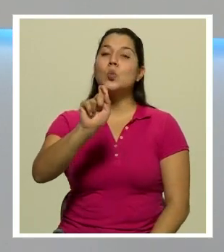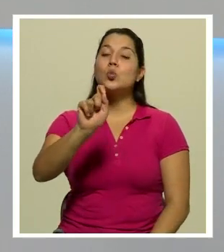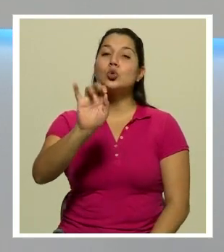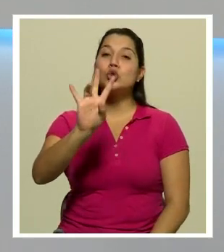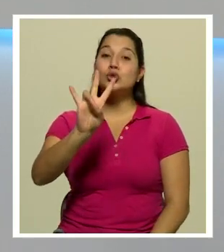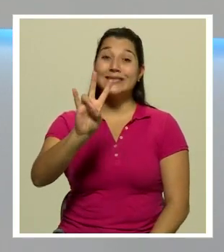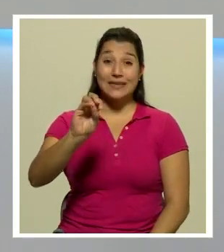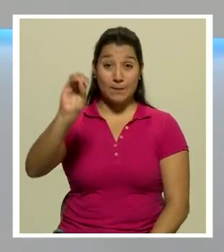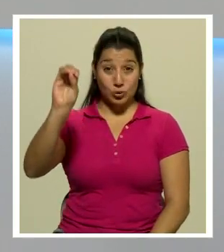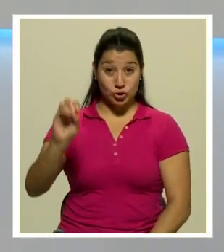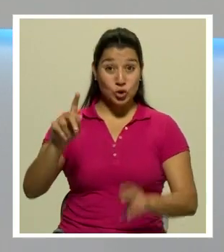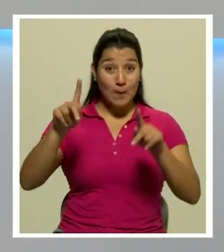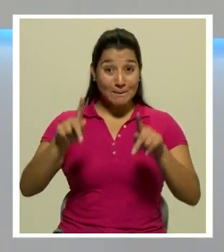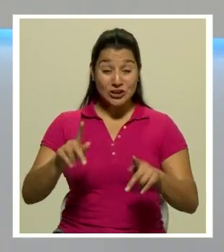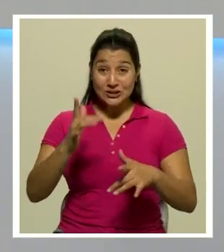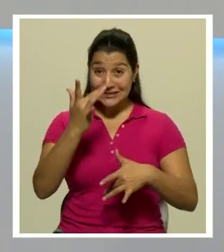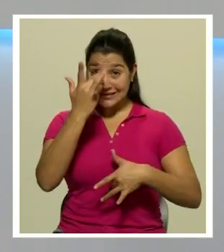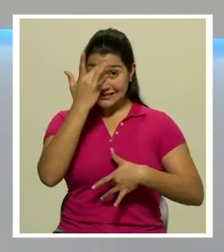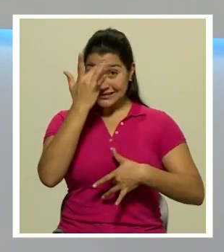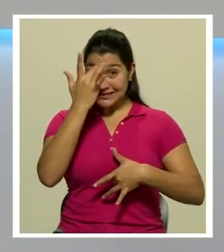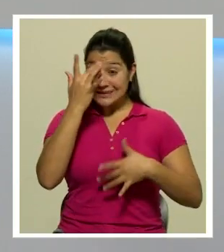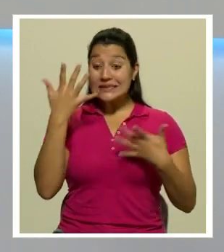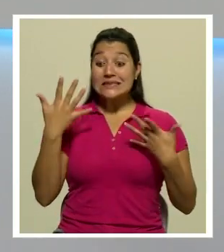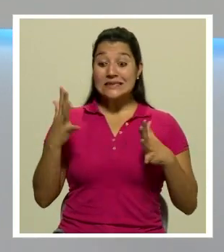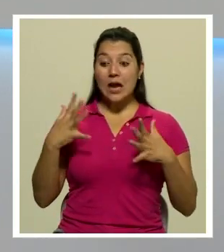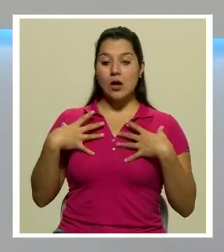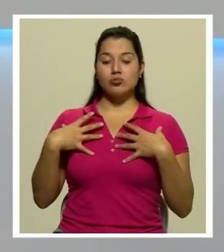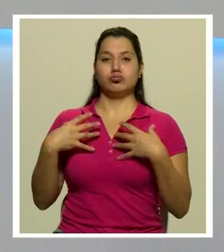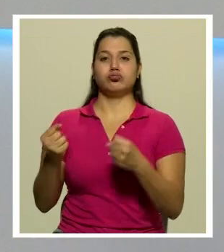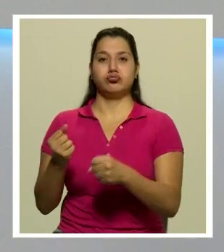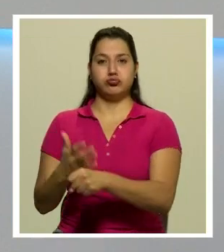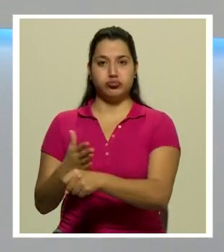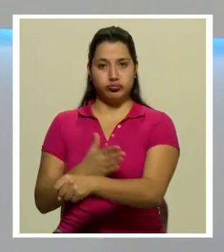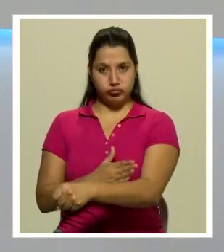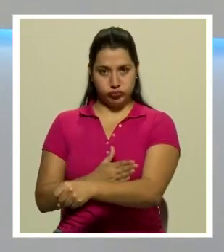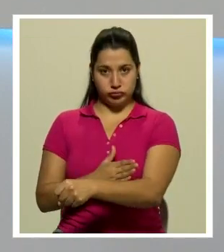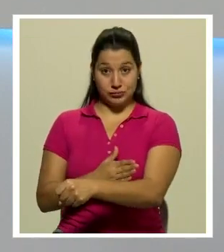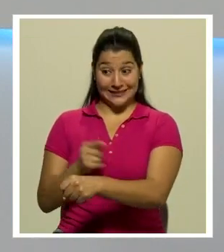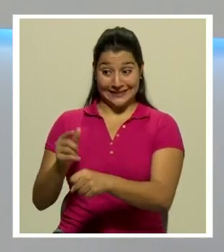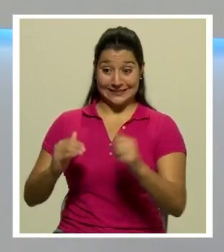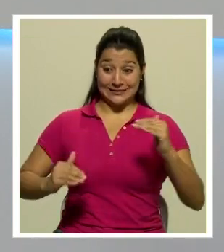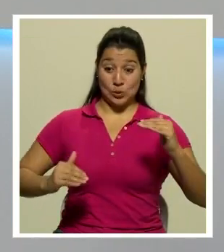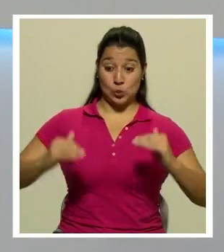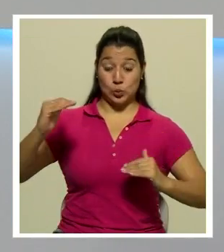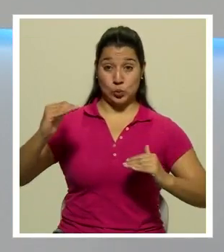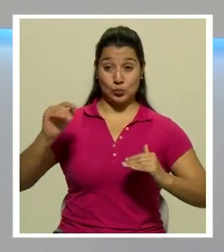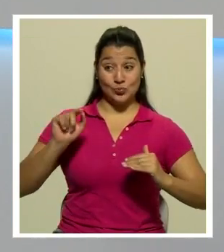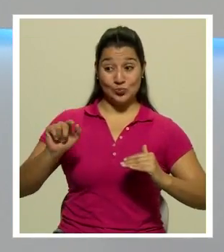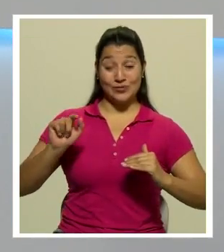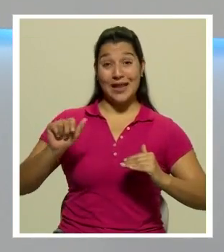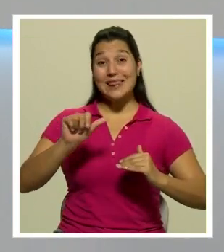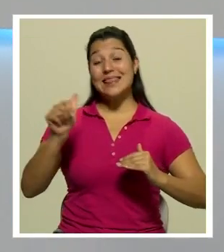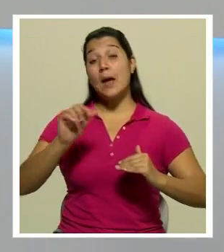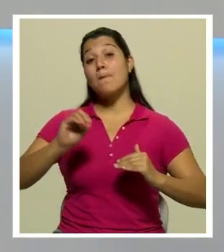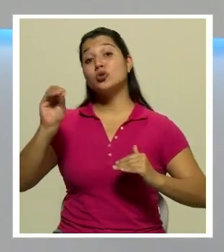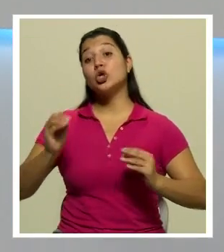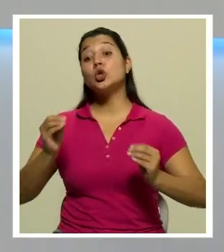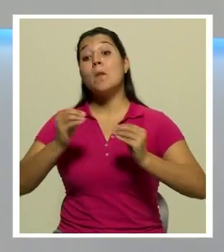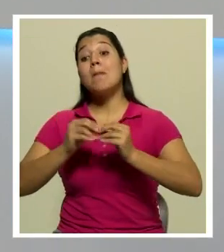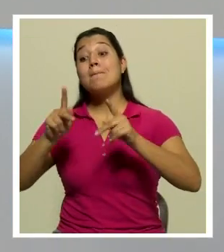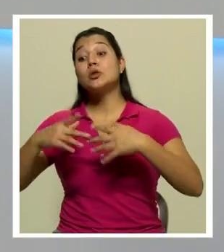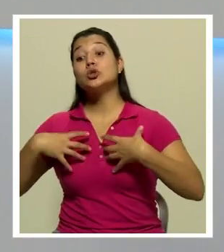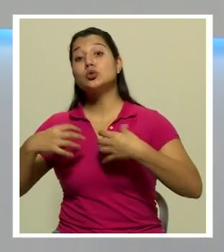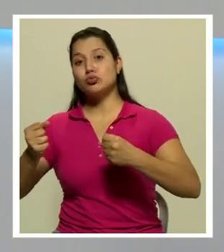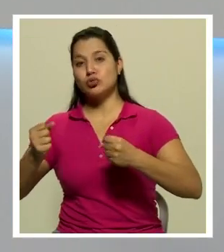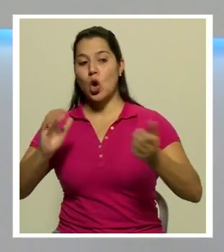54.7% de los contagiados ya lograron recuperarse y superan en un 10% al total de casos